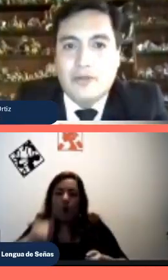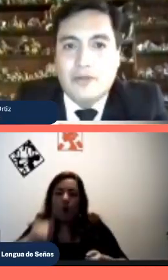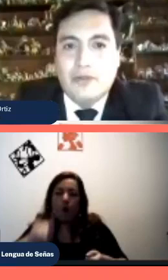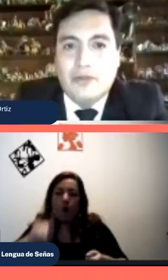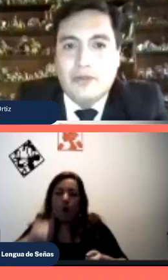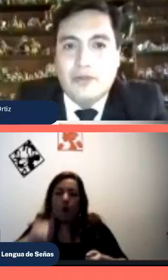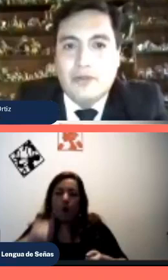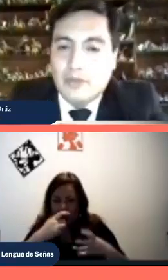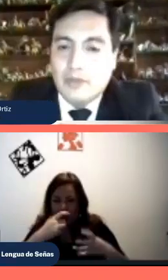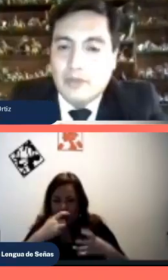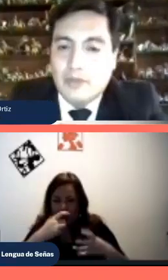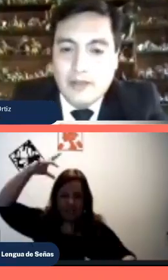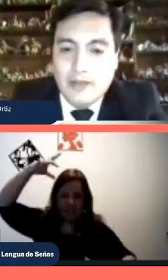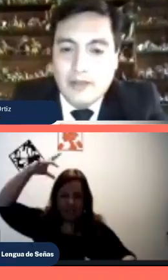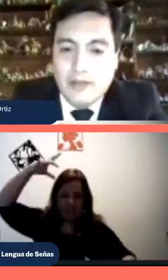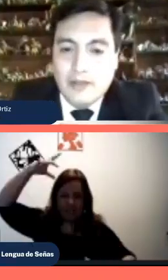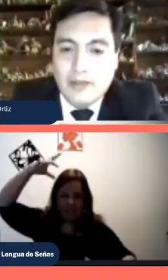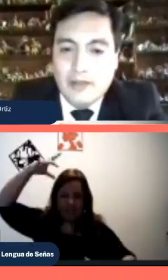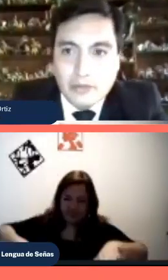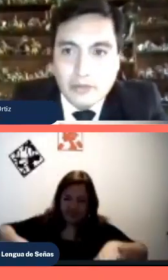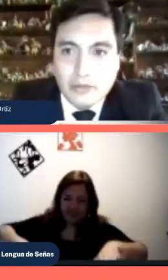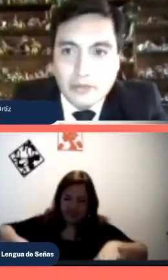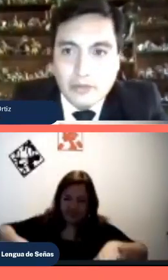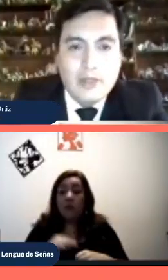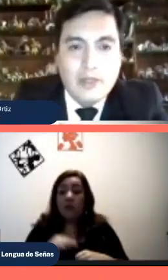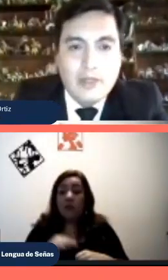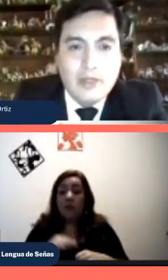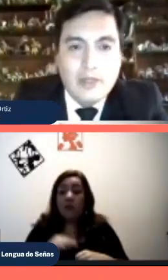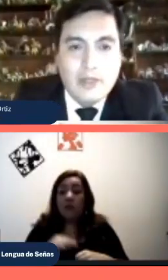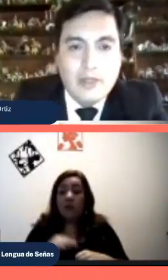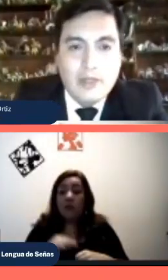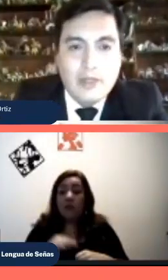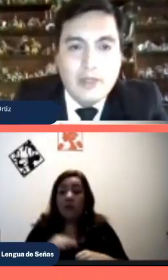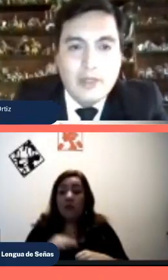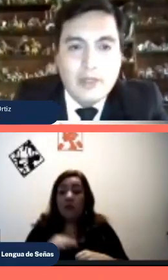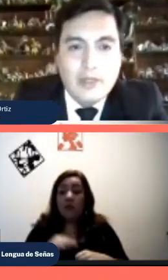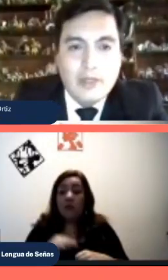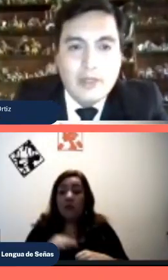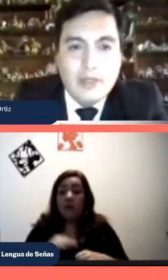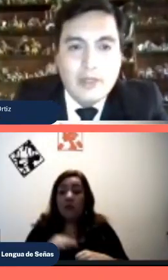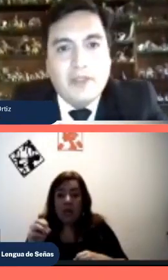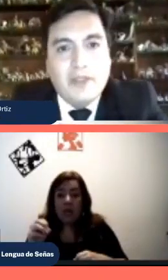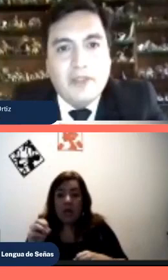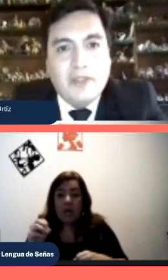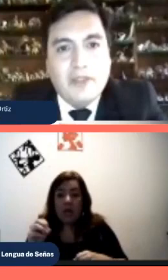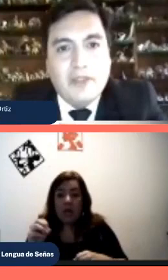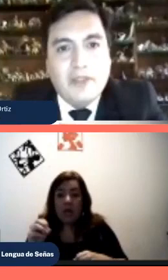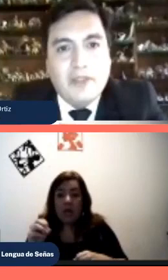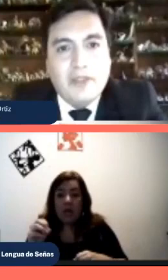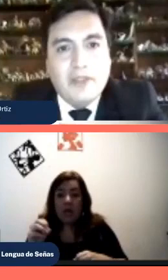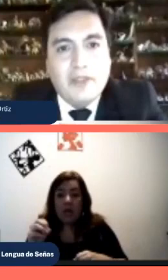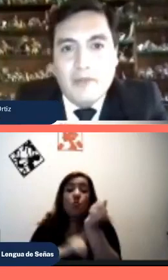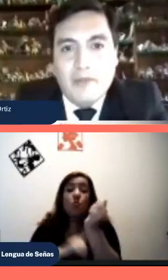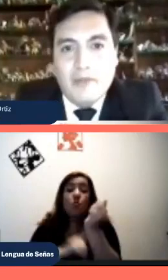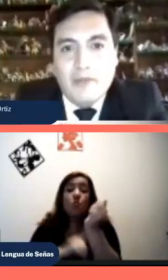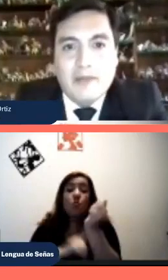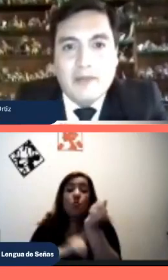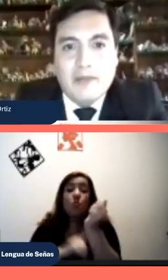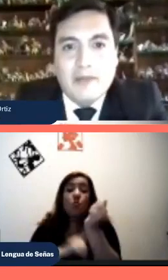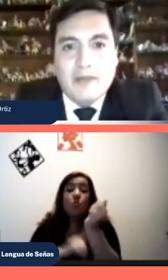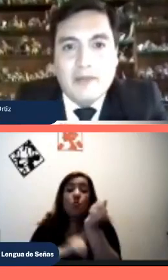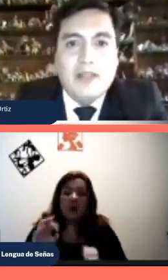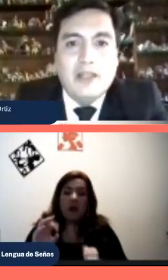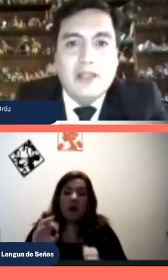Thalaxonus es un perezoso prehistórico de una familia específica, que es la misma familia a la